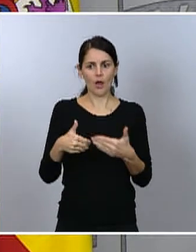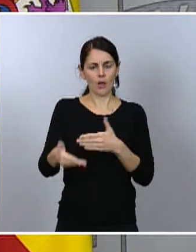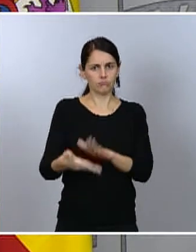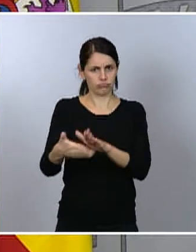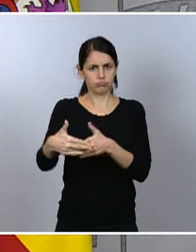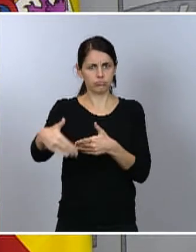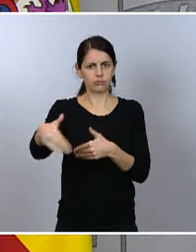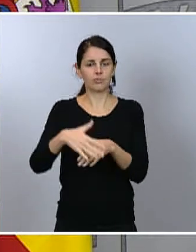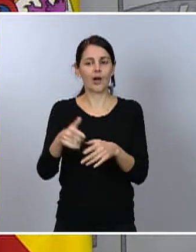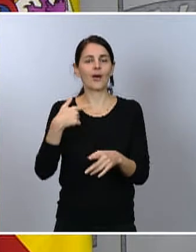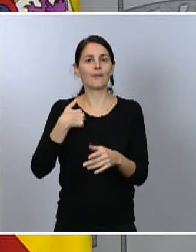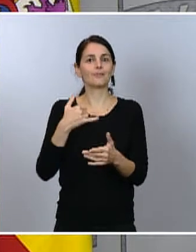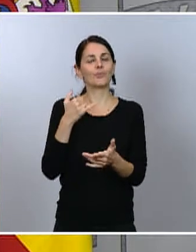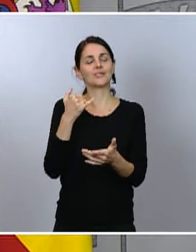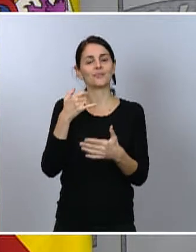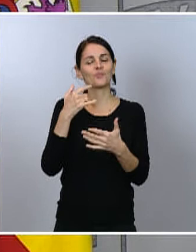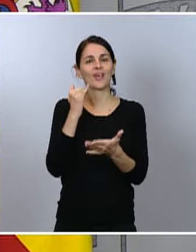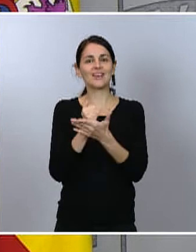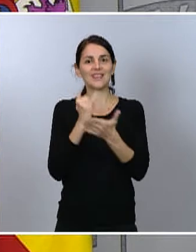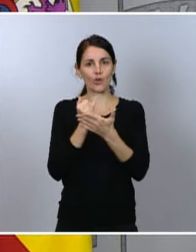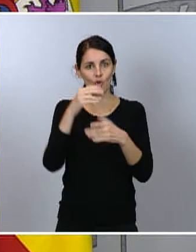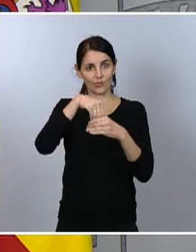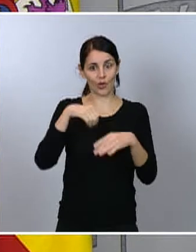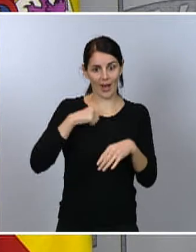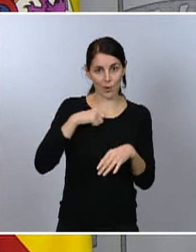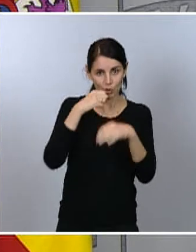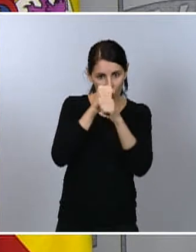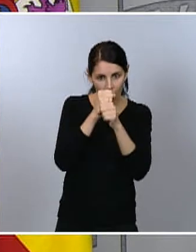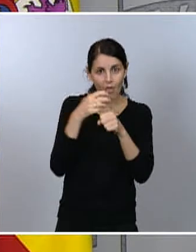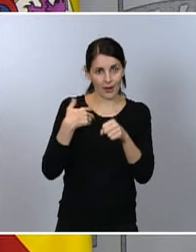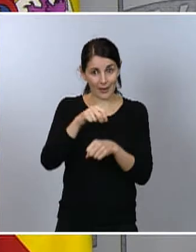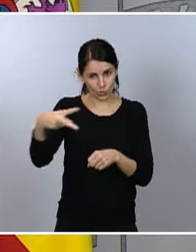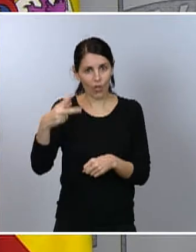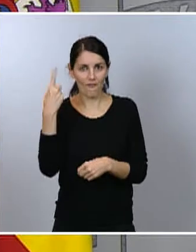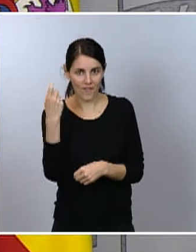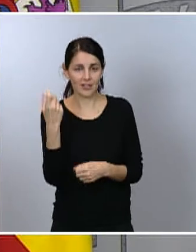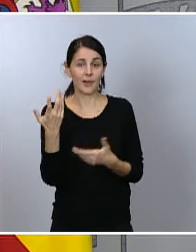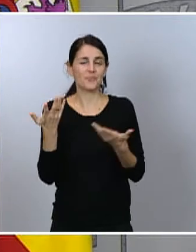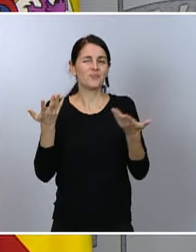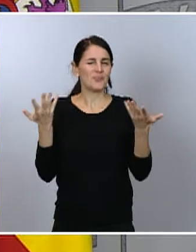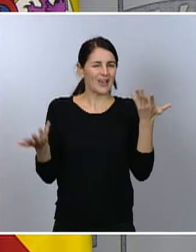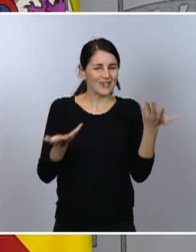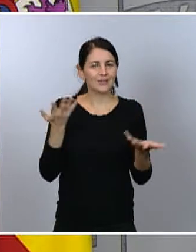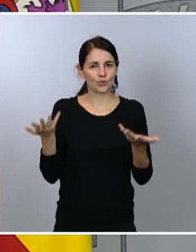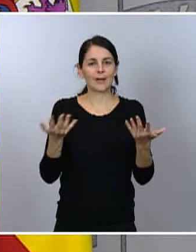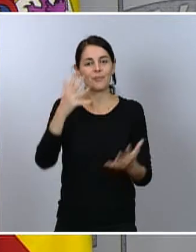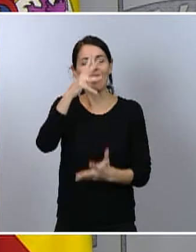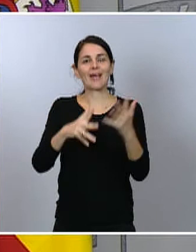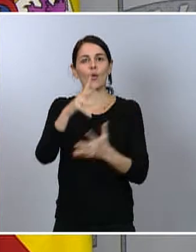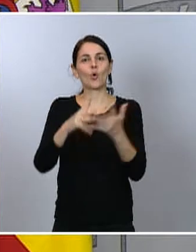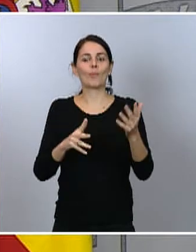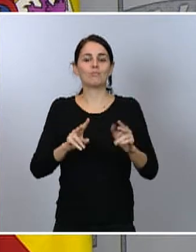inmunoensayos de laboratorio, de los ELISAs, y aún es un cálculo, pues un cálculo preliminar.